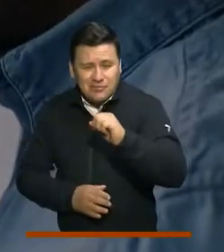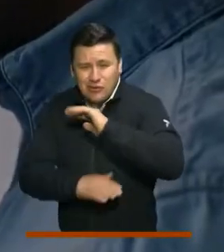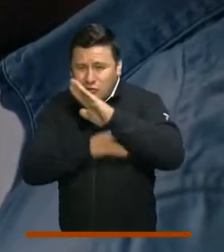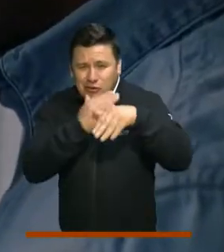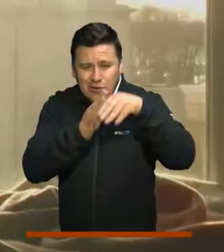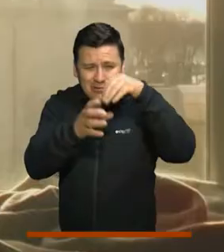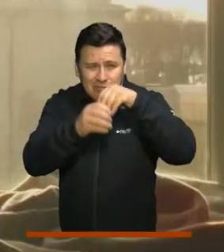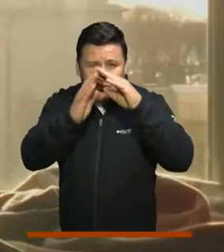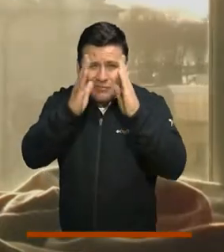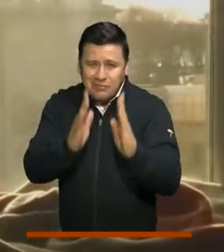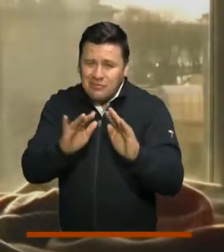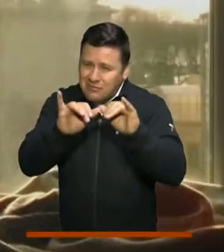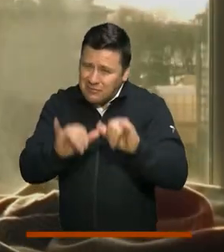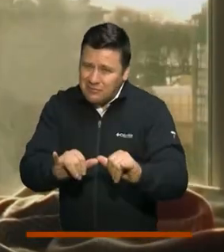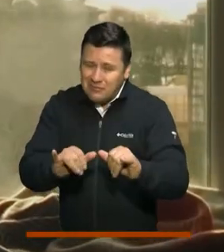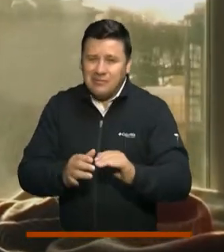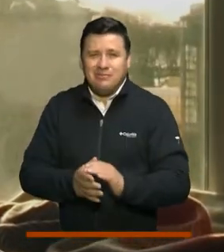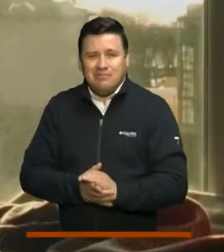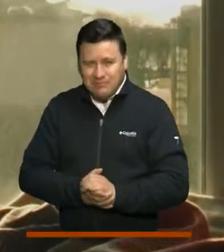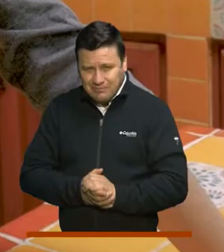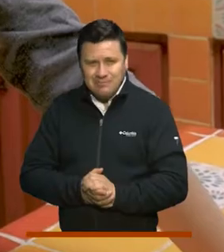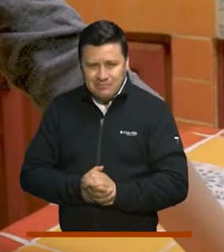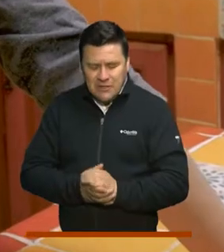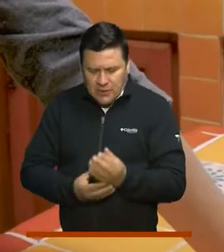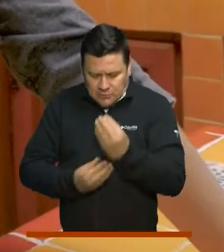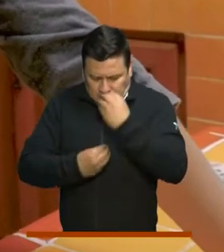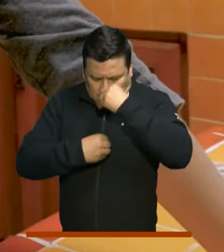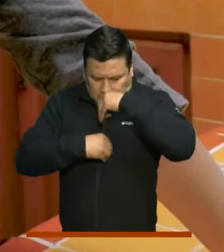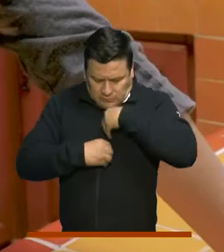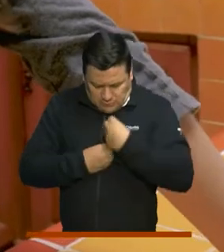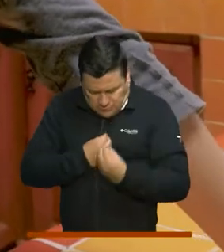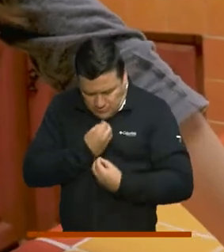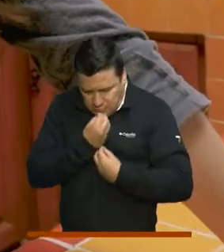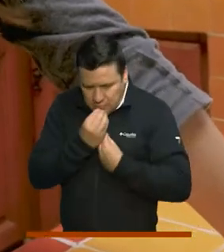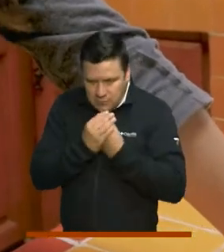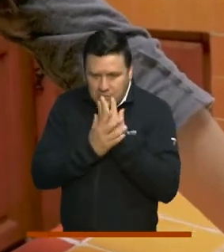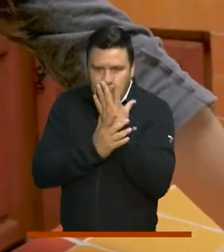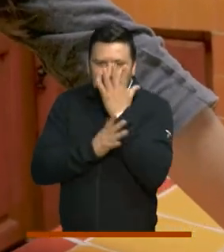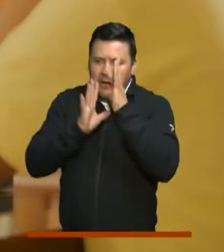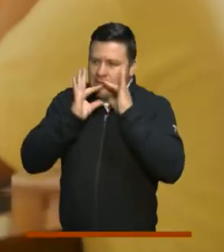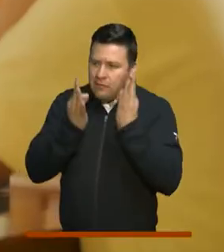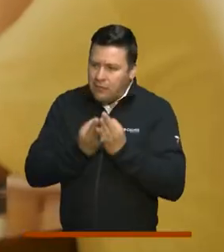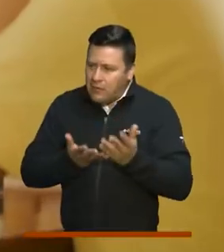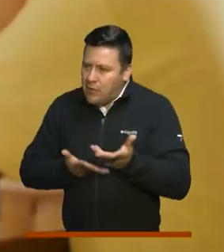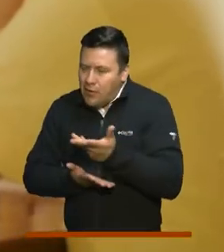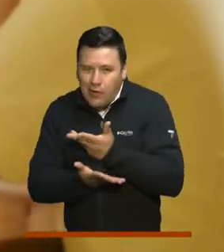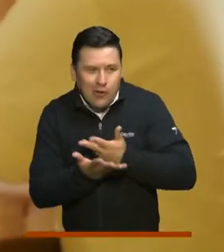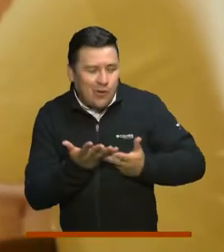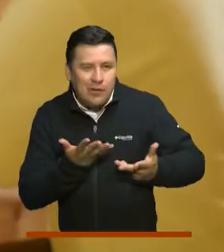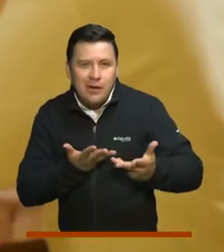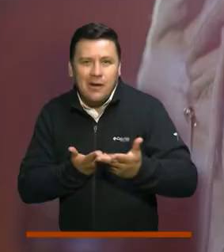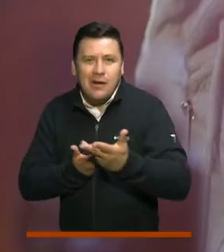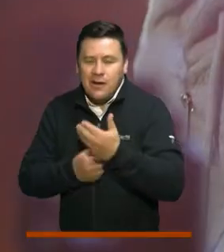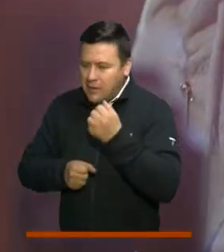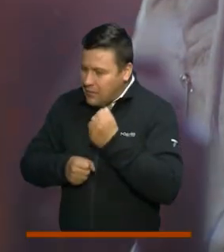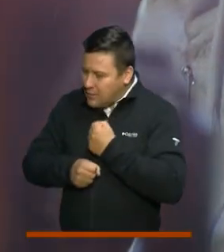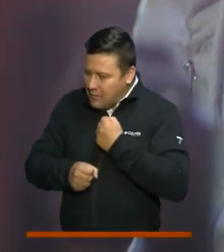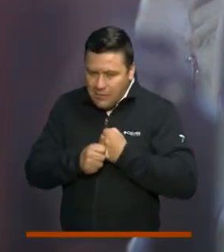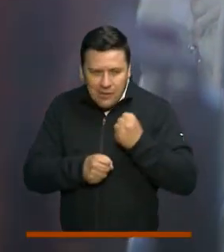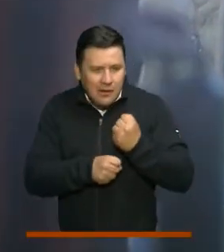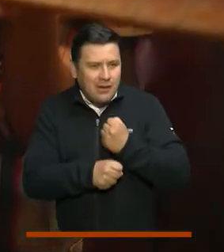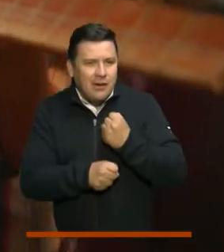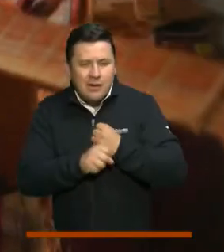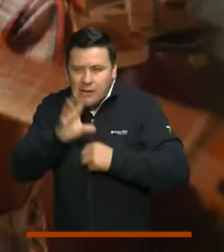Y sí, todos nos quedaremos en casa. Y renacerán los valores de familia, compartir,